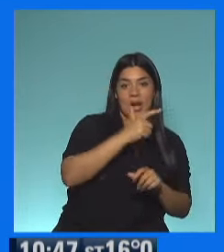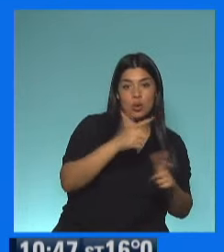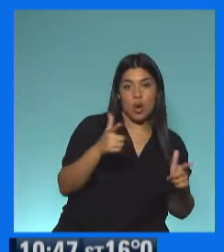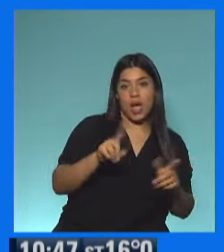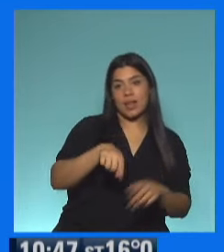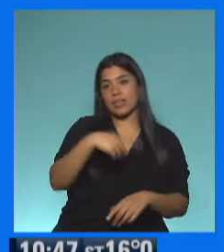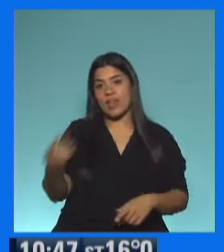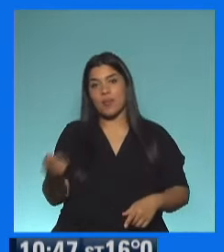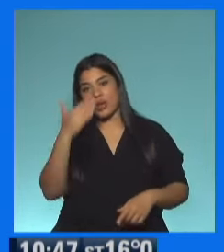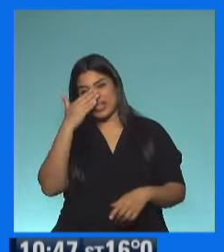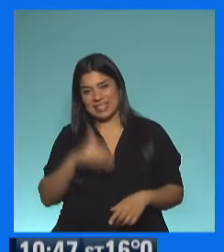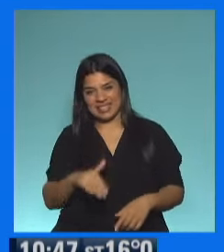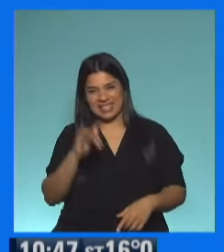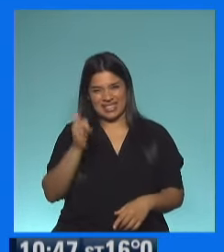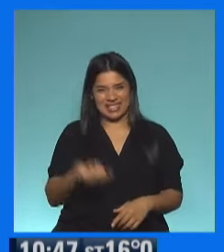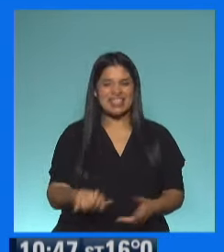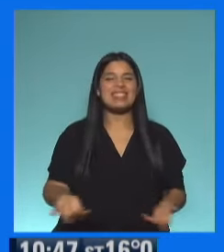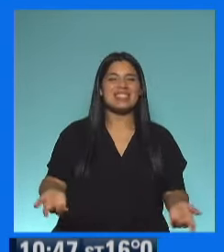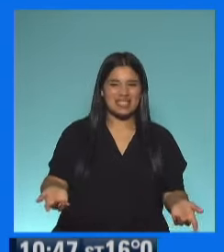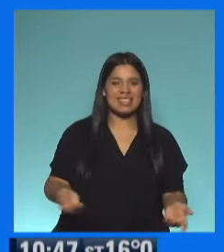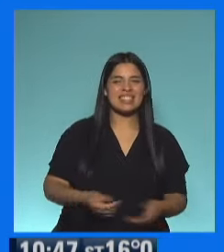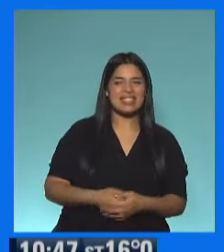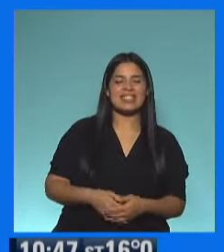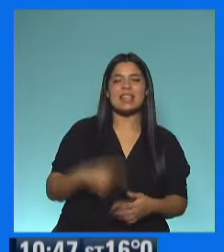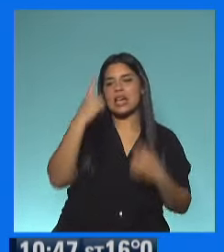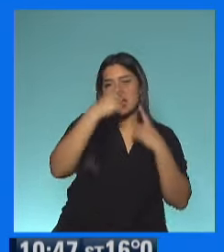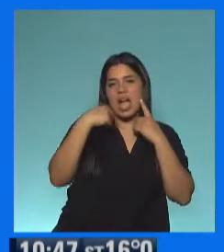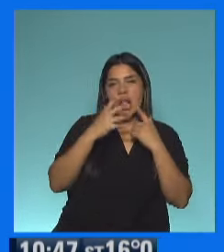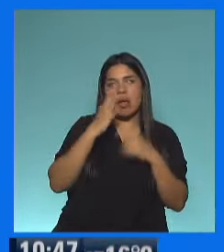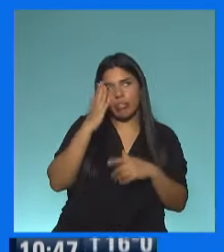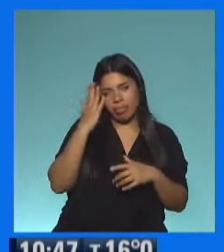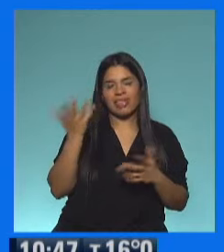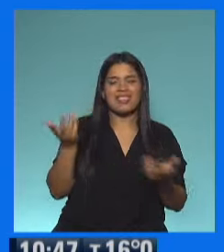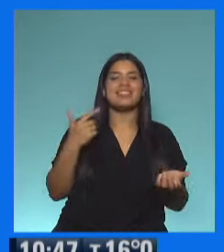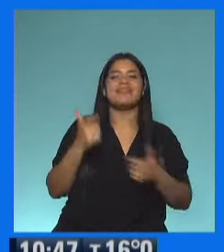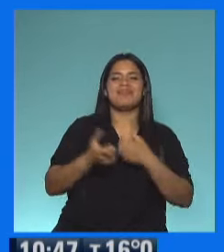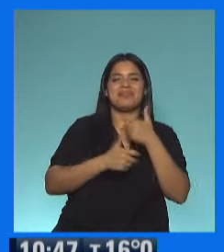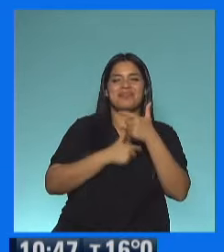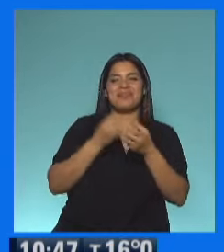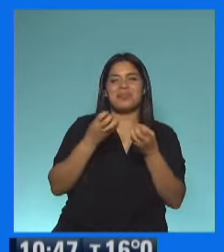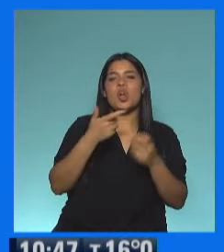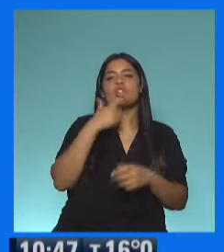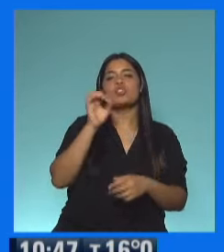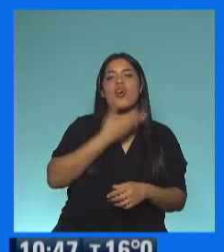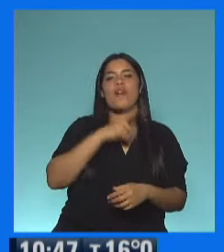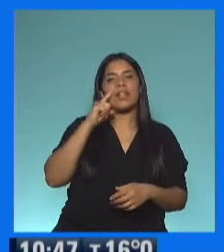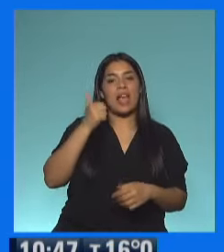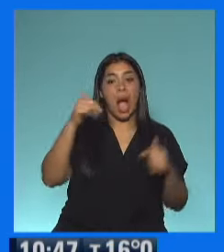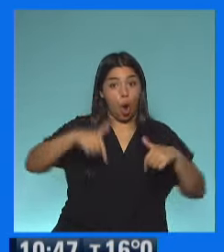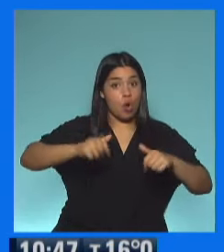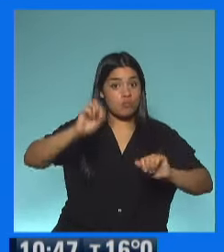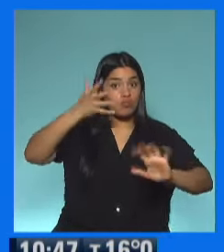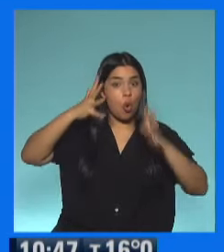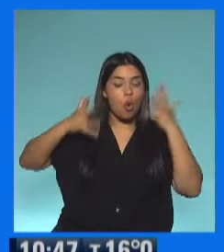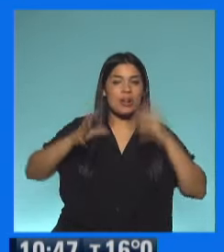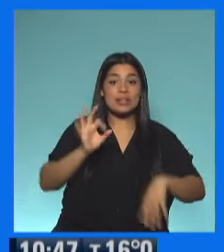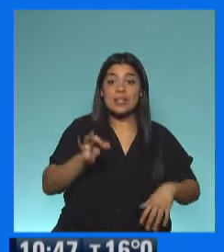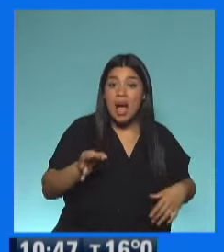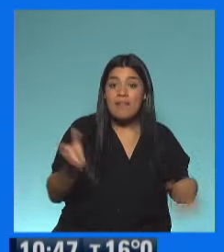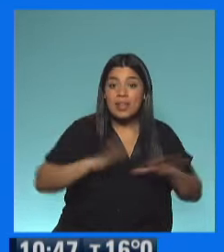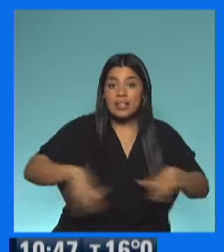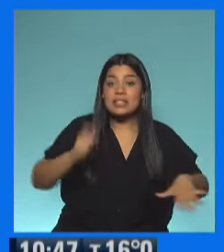es él. Claro. Y tiene su cara de dormido. Dijo que estaba dormido. ¡Sofía! Hoy al ritmo de la murga. ¿Saben que me enteré que hay